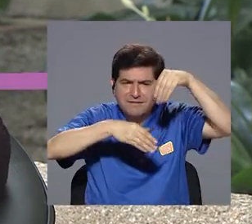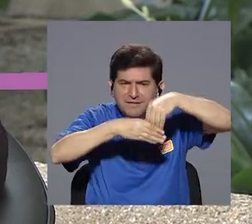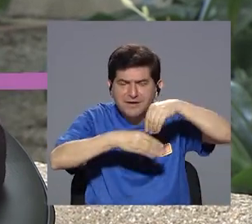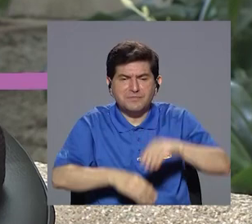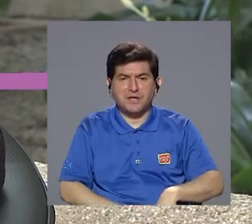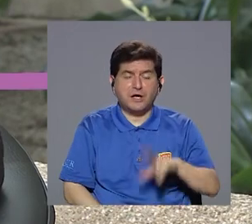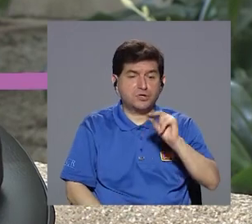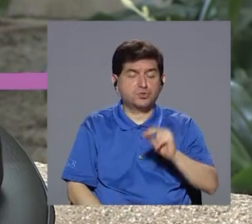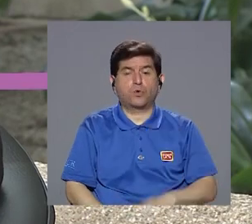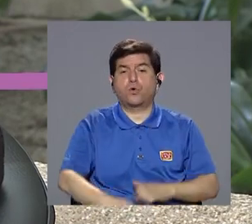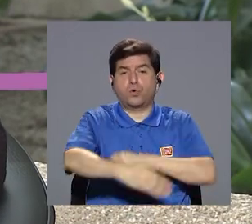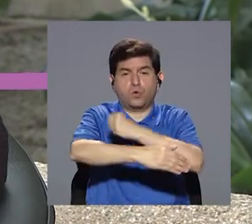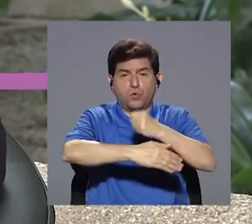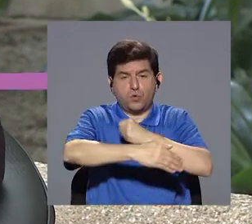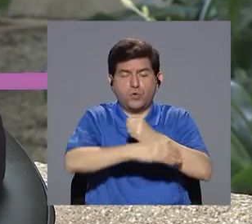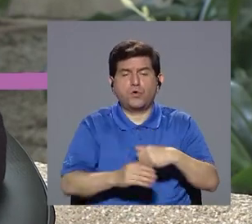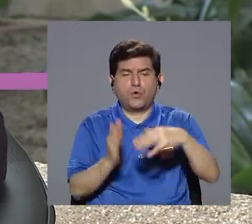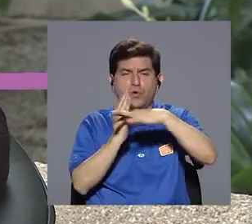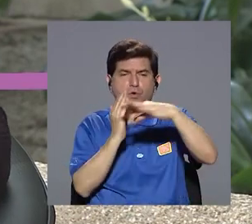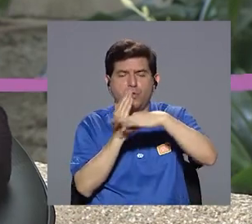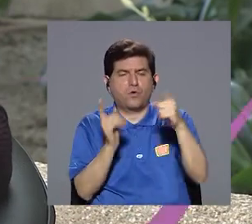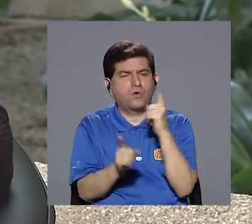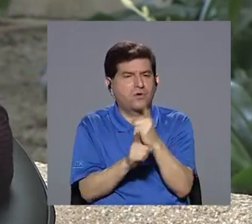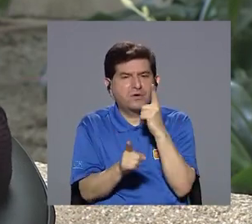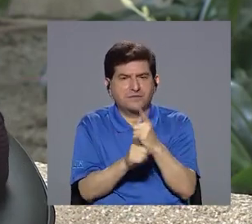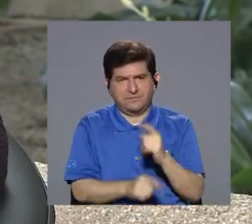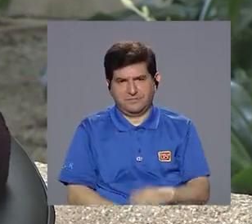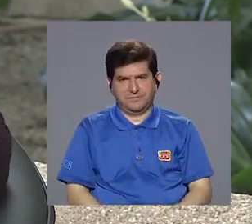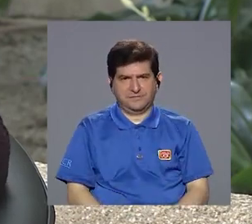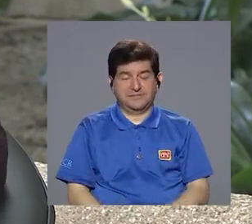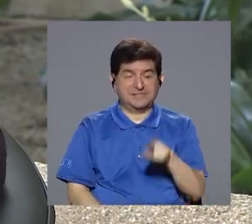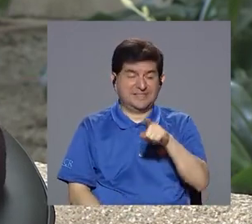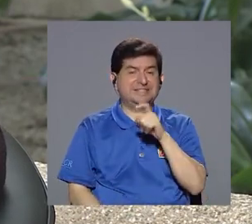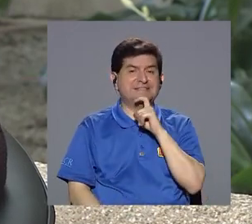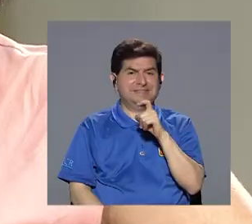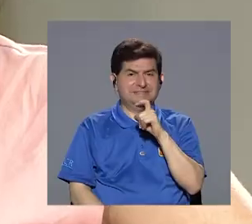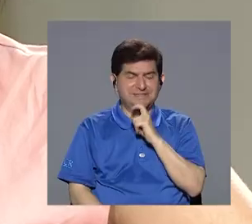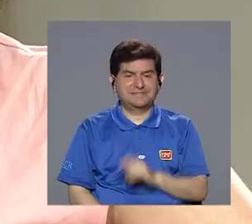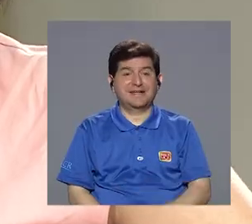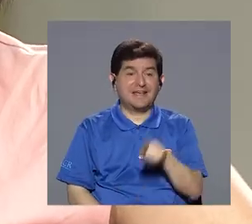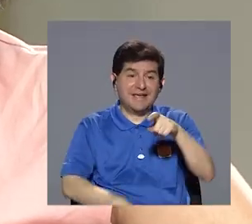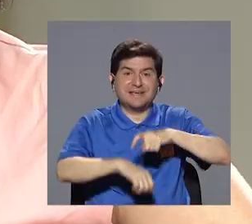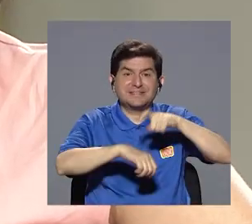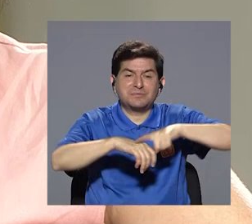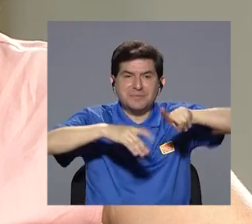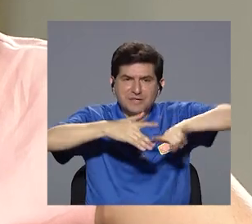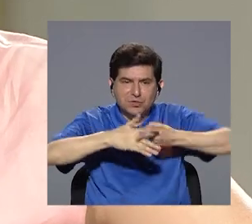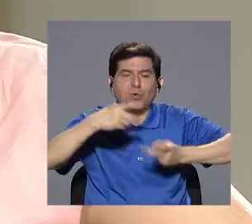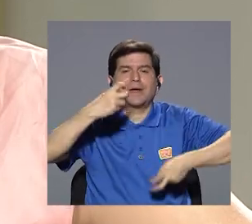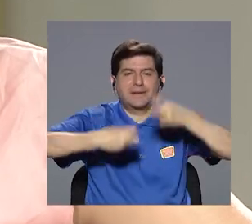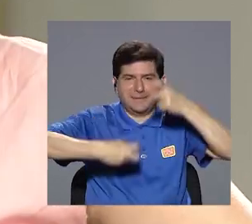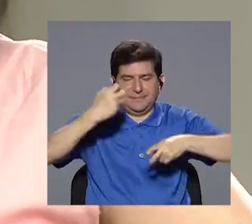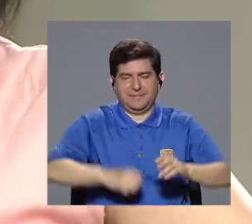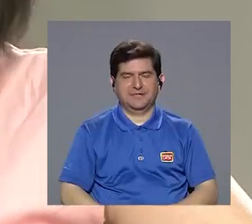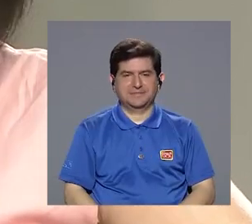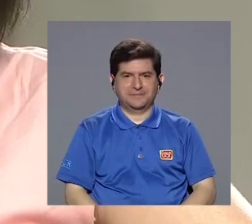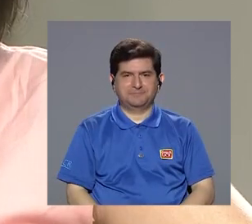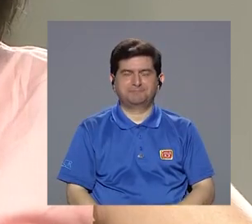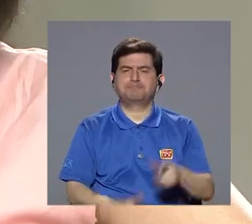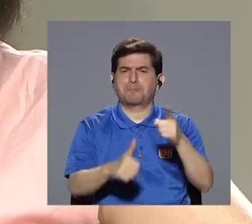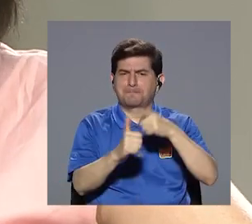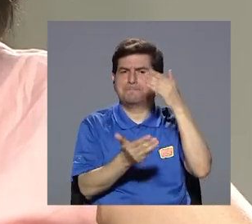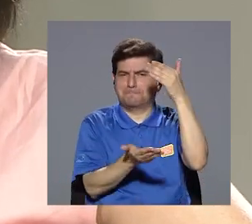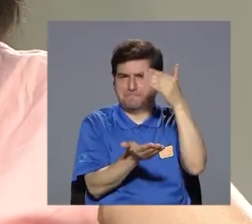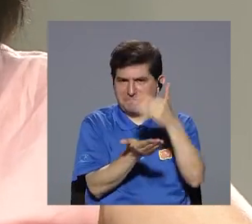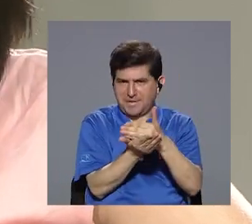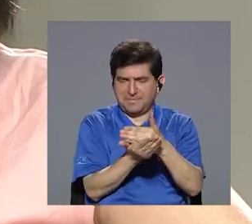que no hayan sido cocinados con Sí, grasas ya ahí se inadecuadas. hace lo difícil. Entonces ahí es donde empiezan las dificultades. Vamos a hacer